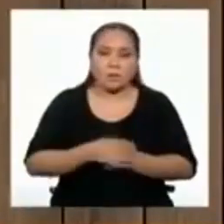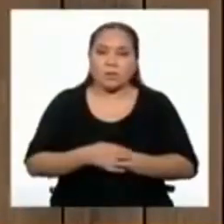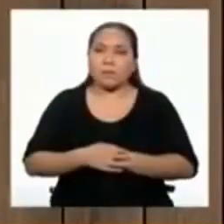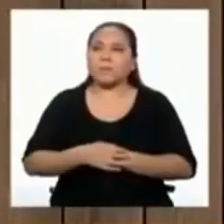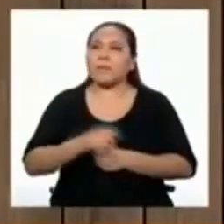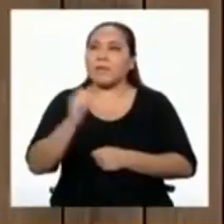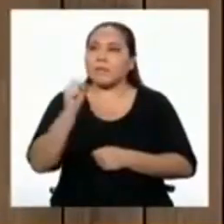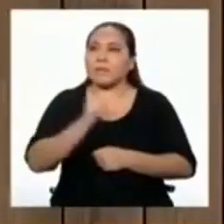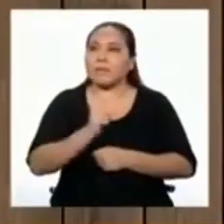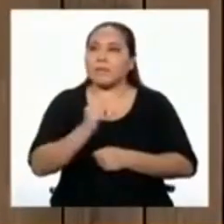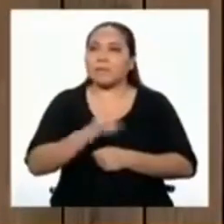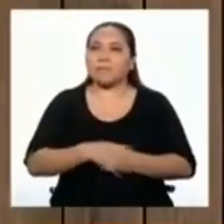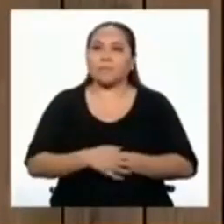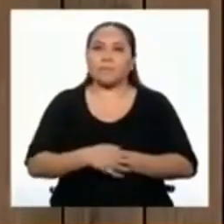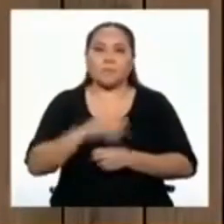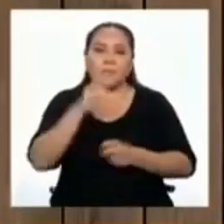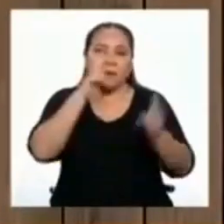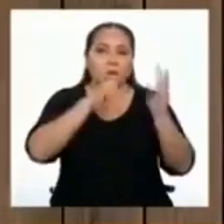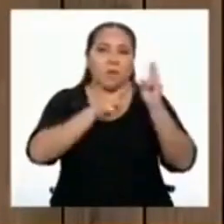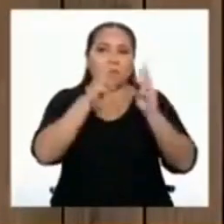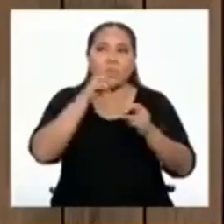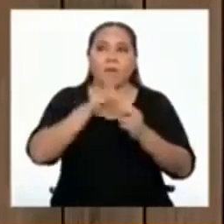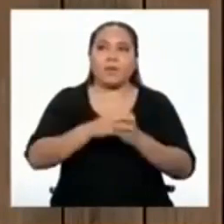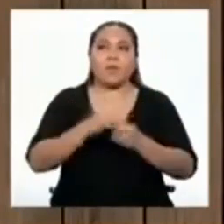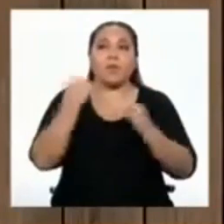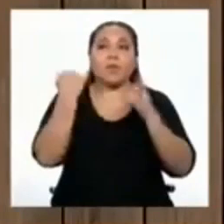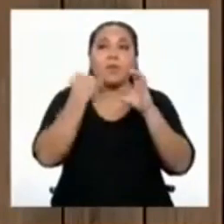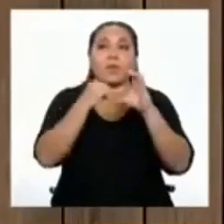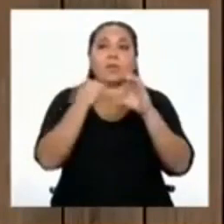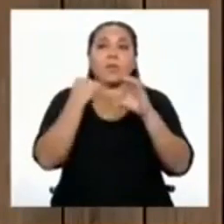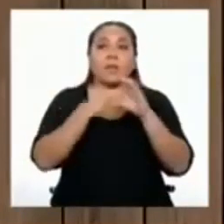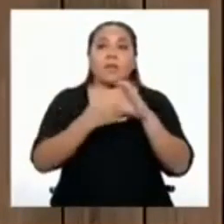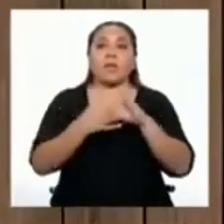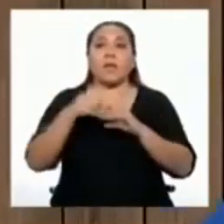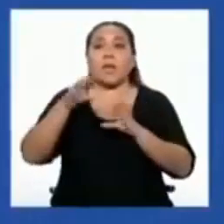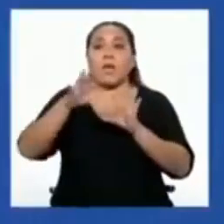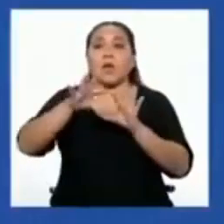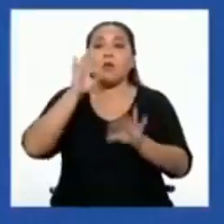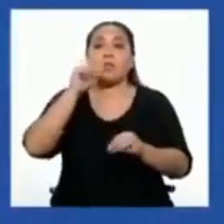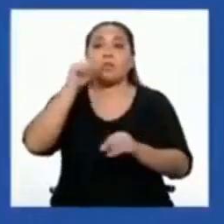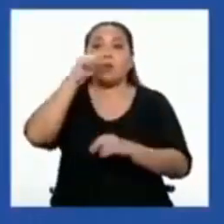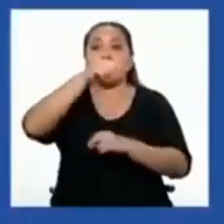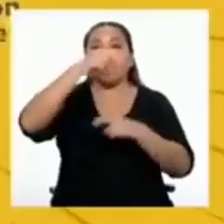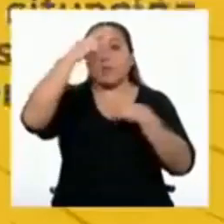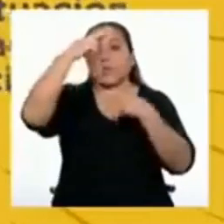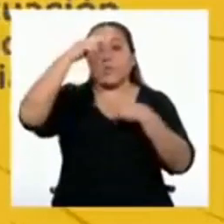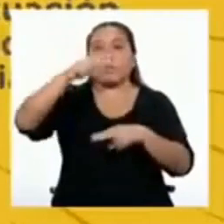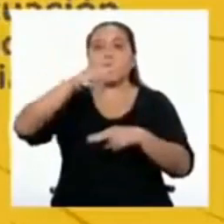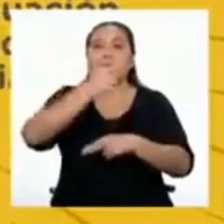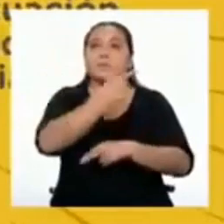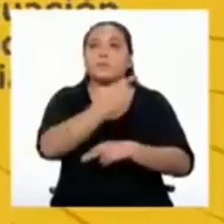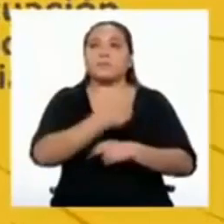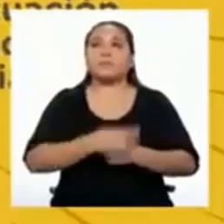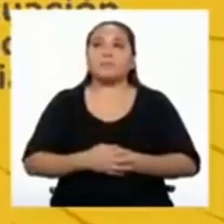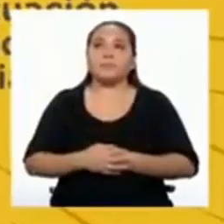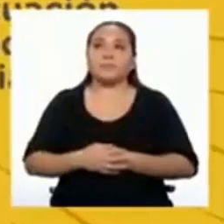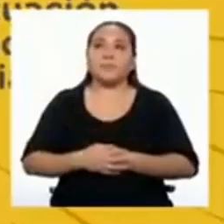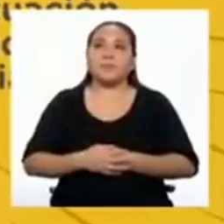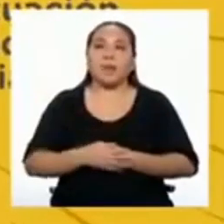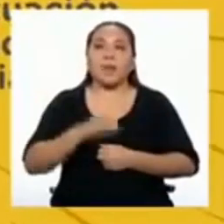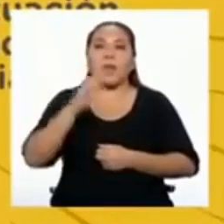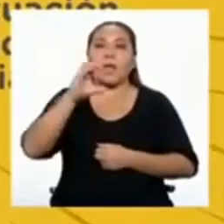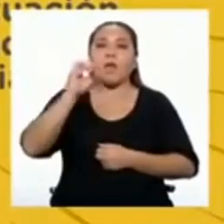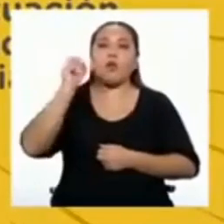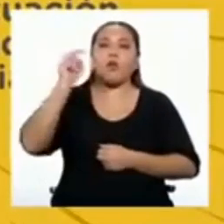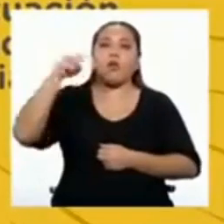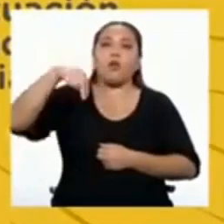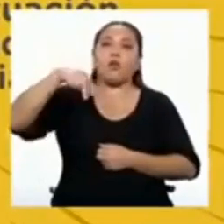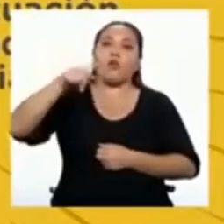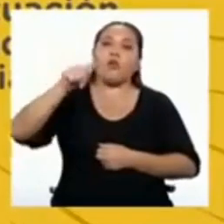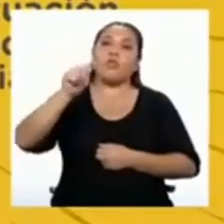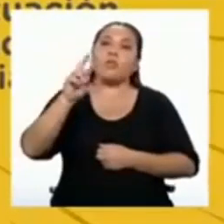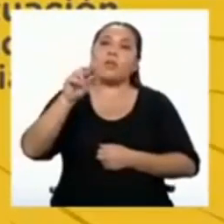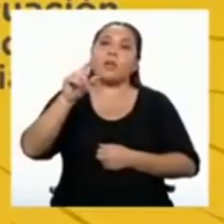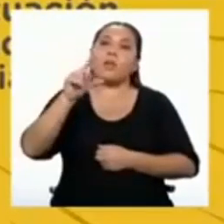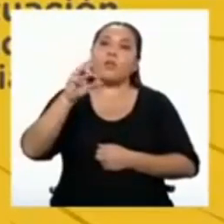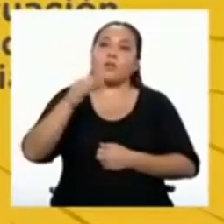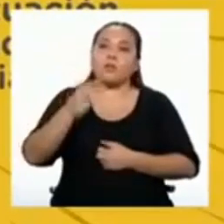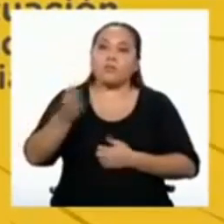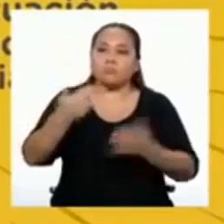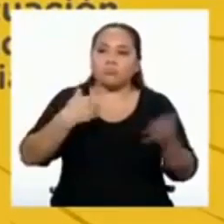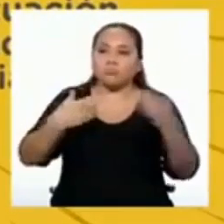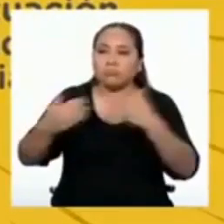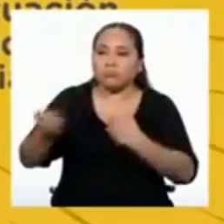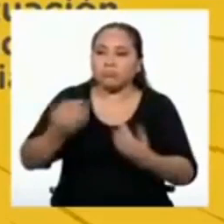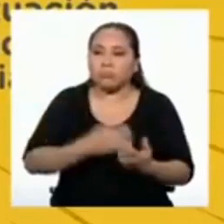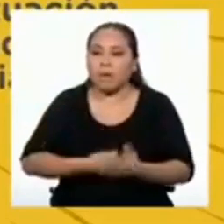Sí, mira, justo estaba revisando en internet y encontré esta nota de prensa. La Contraloría General instó a las autoridades